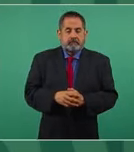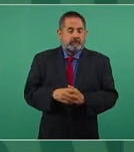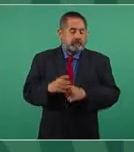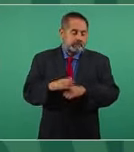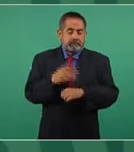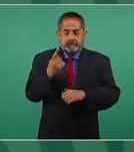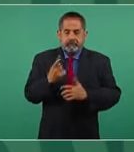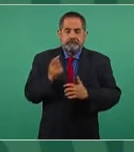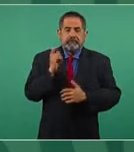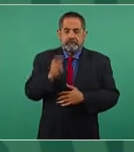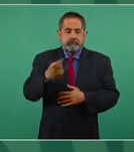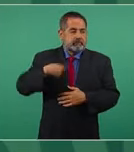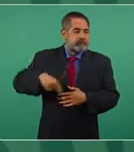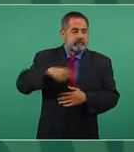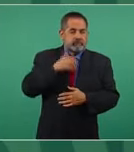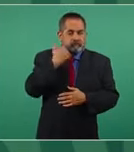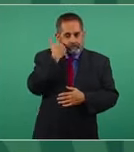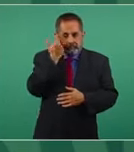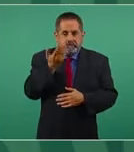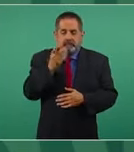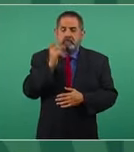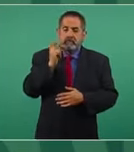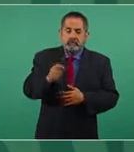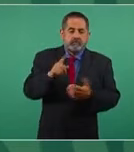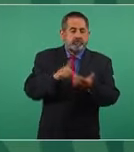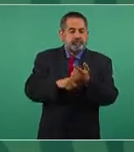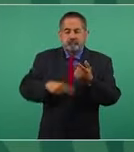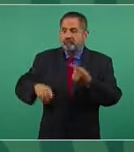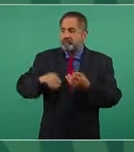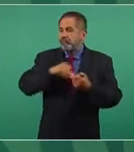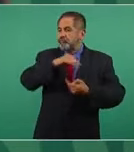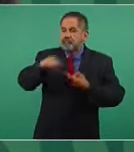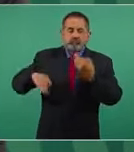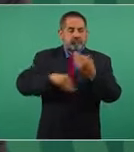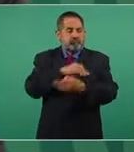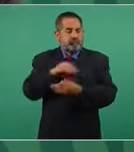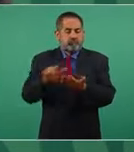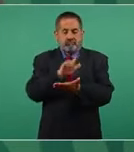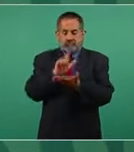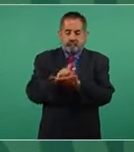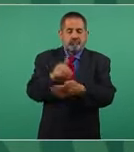porque queremos vivir en un auténtico Estado de Derecho,